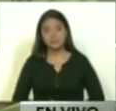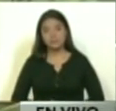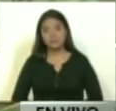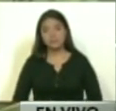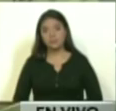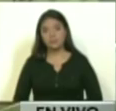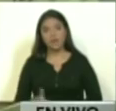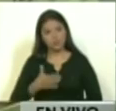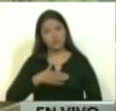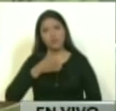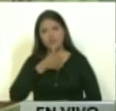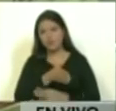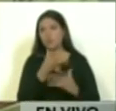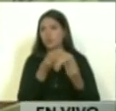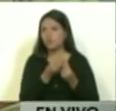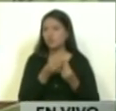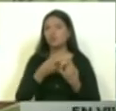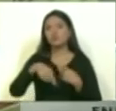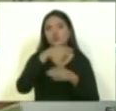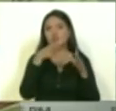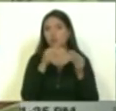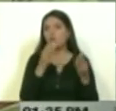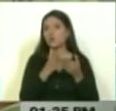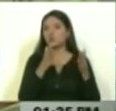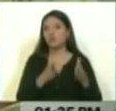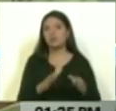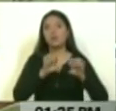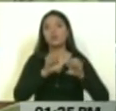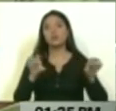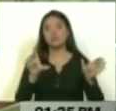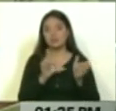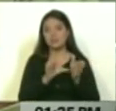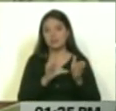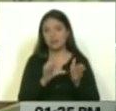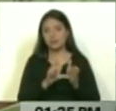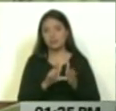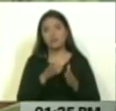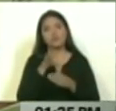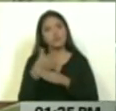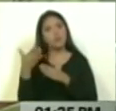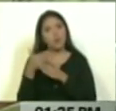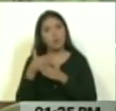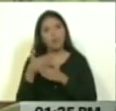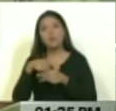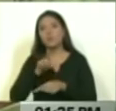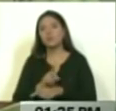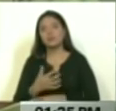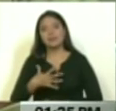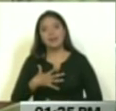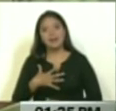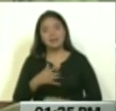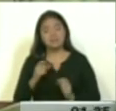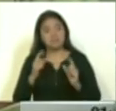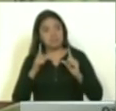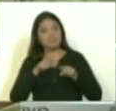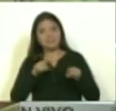allá con los muchachos de la Federación de Estudiantes de Educación Media. Uno lo que queda es